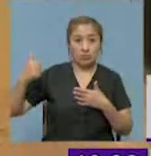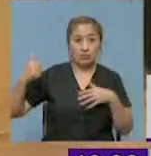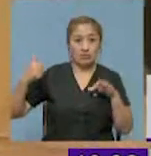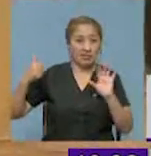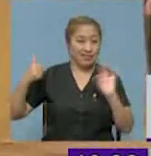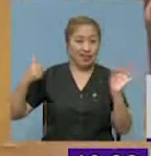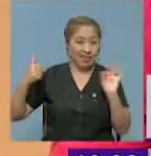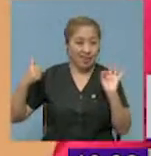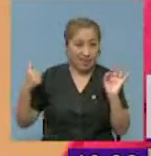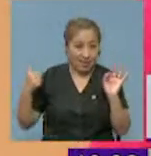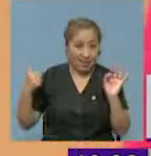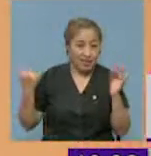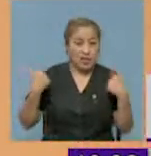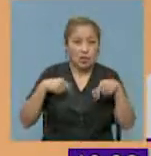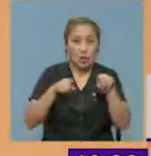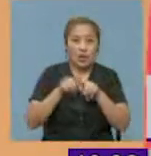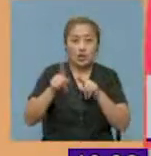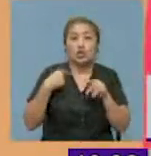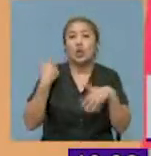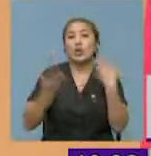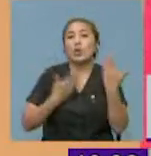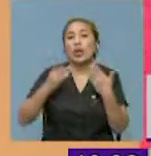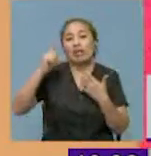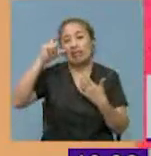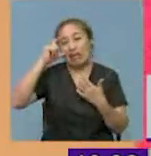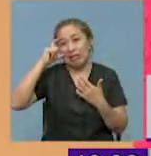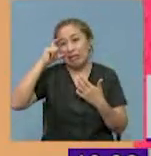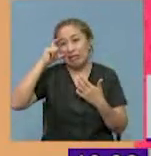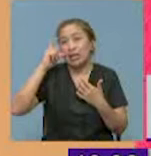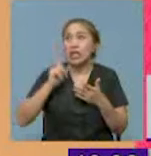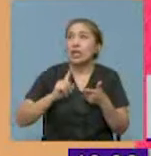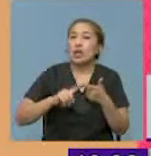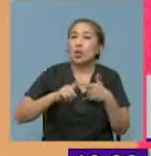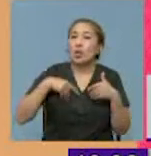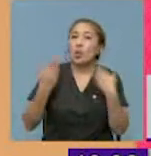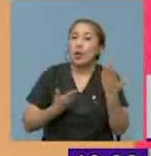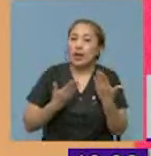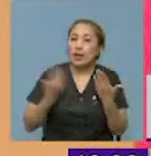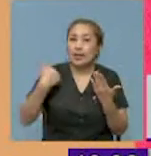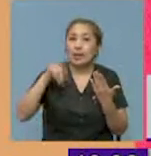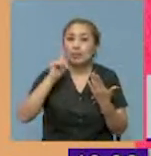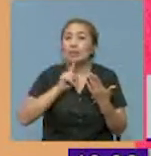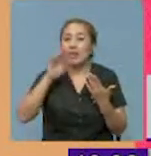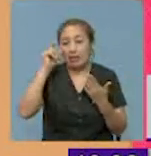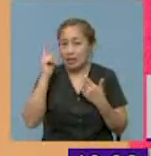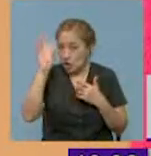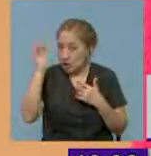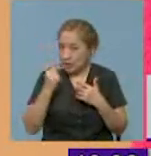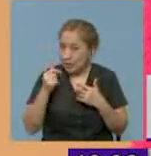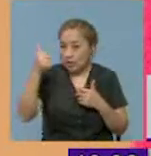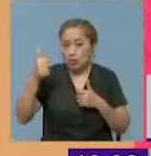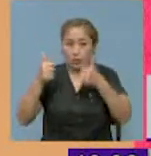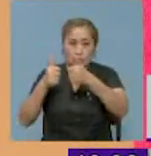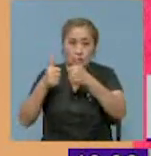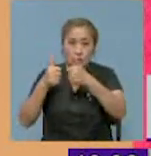lo mismo pasa a nivel de ellos si yo lo dejo jugar el 10 de instituto al día de mi 3 y me va a hacer daño si yo le pongo uno